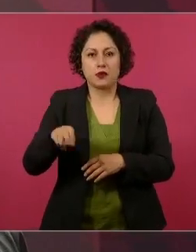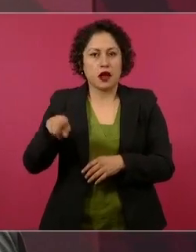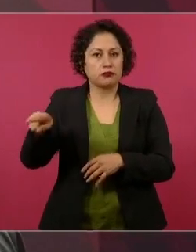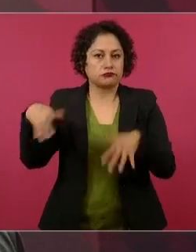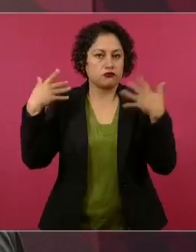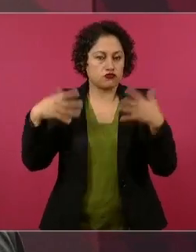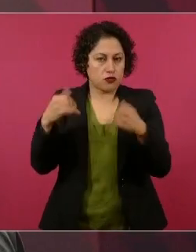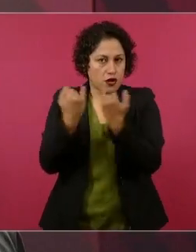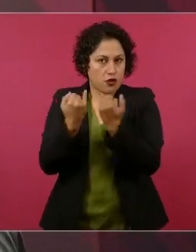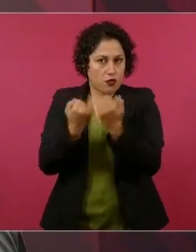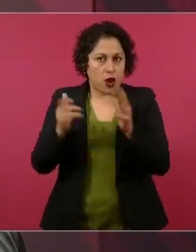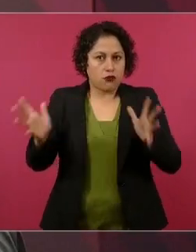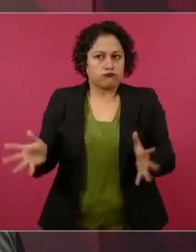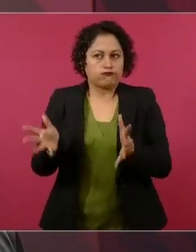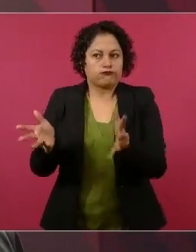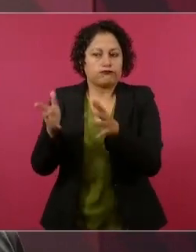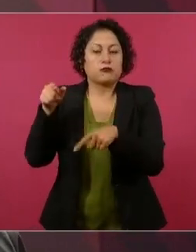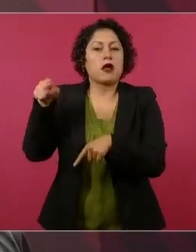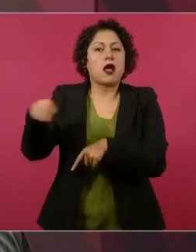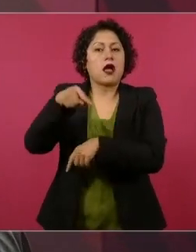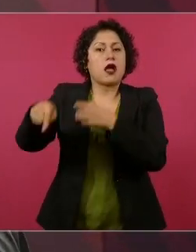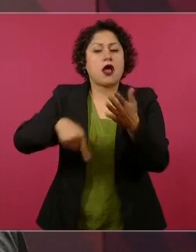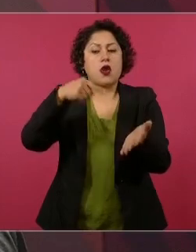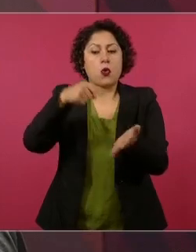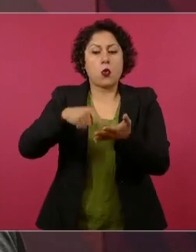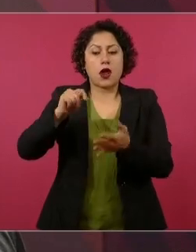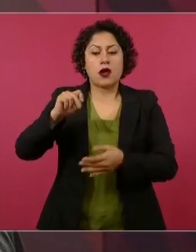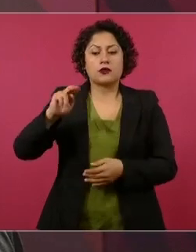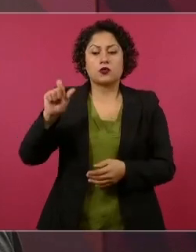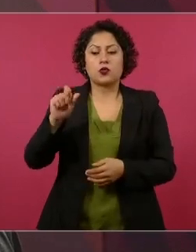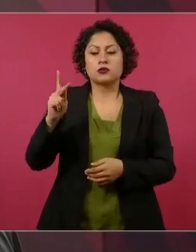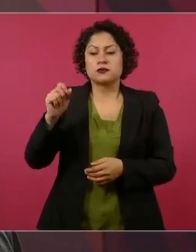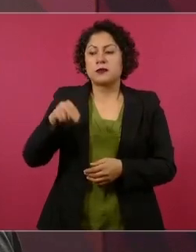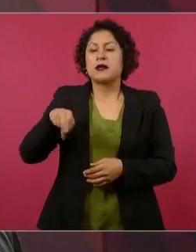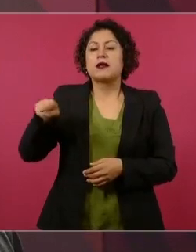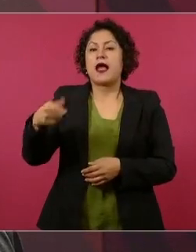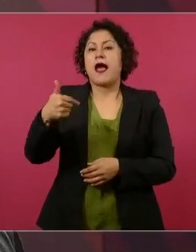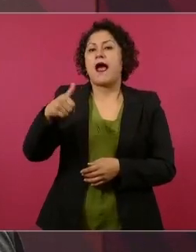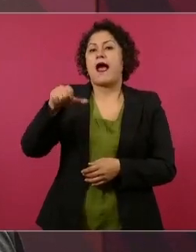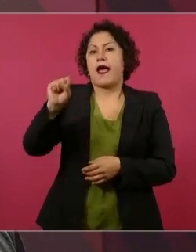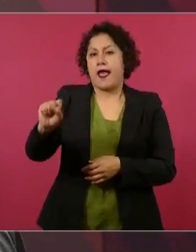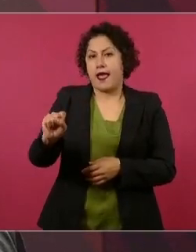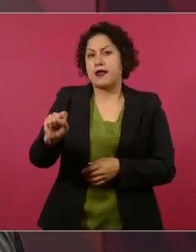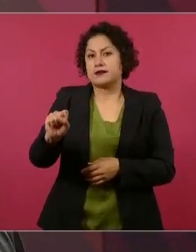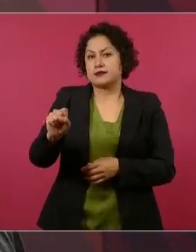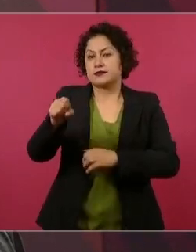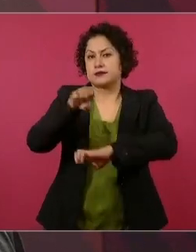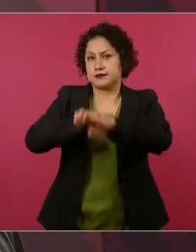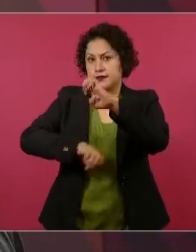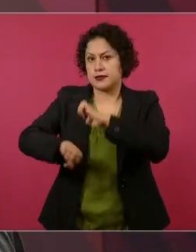del país. Ahí llega todo el gas que se está